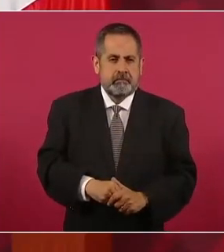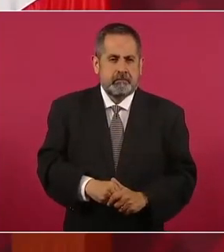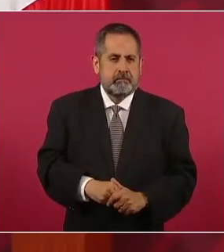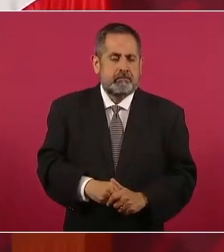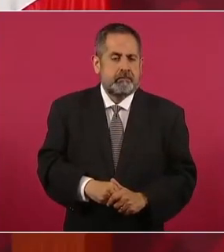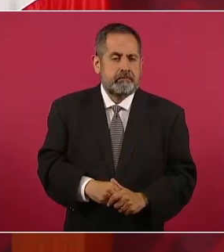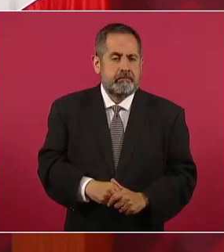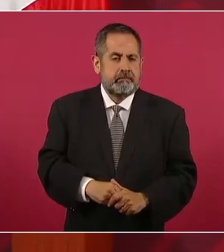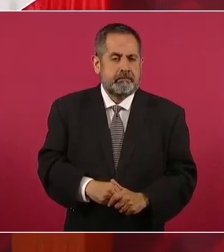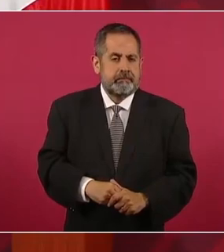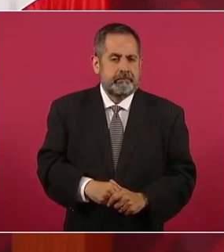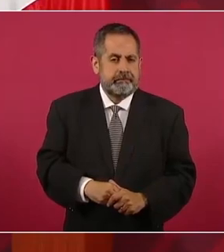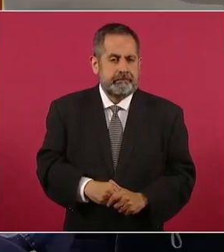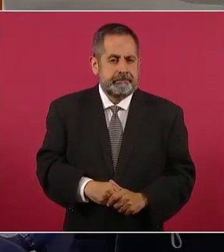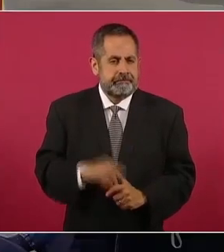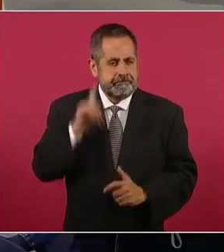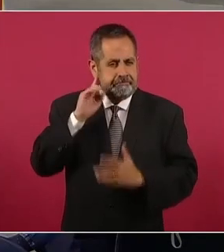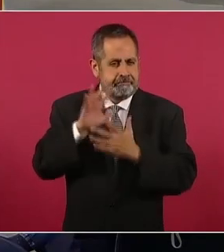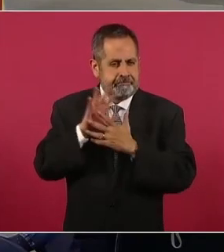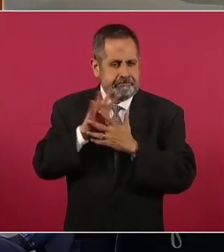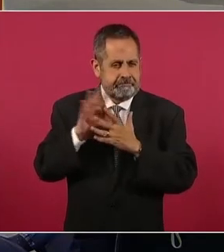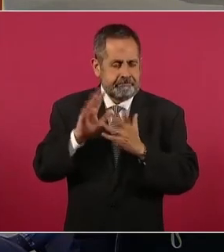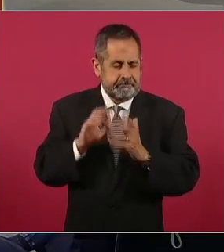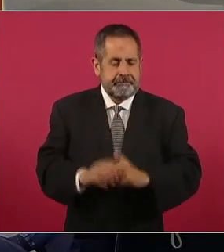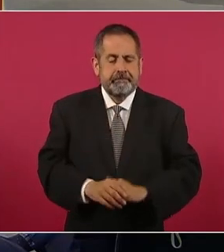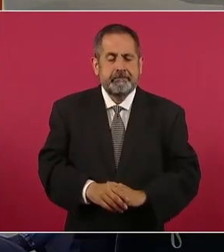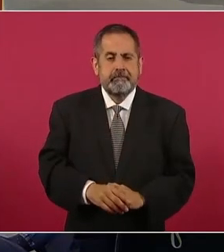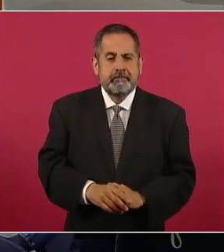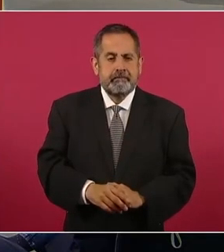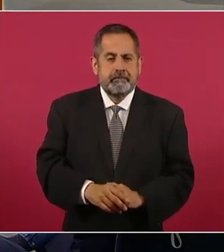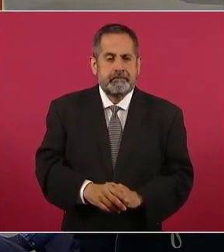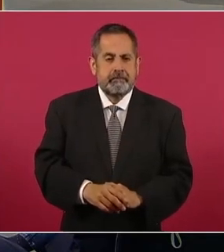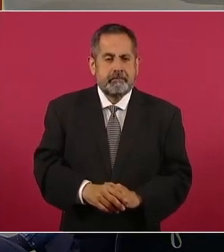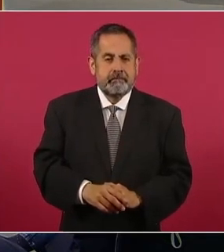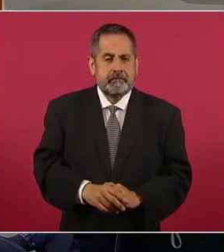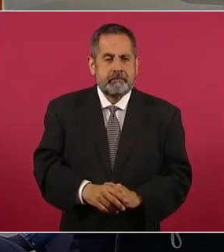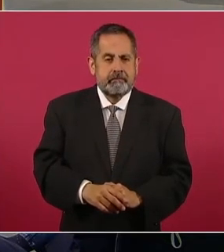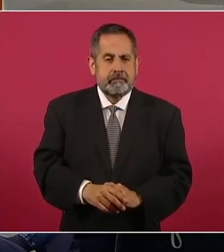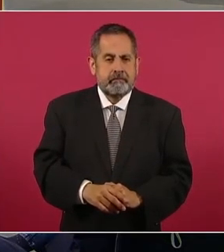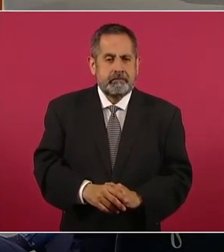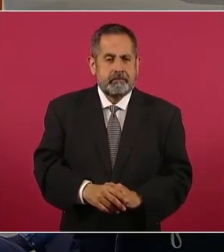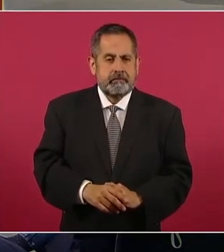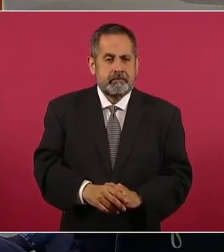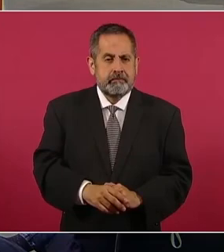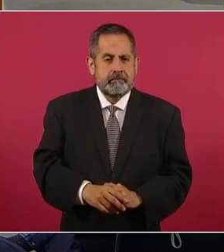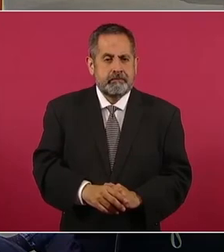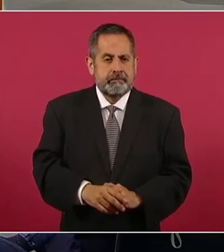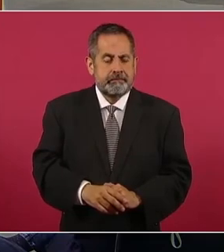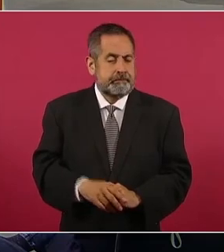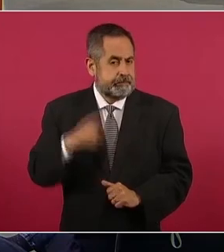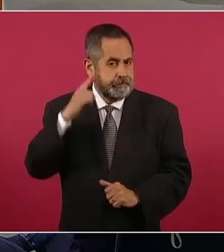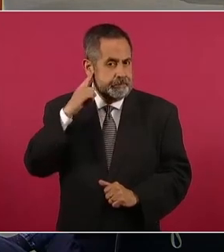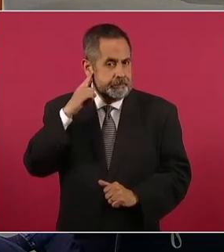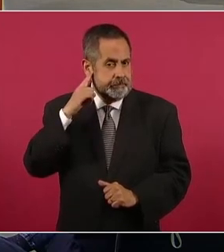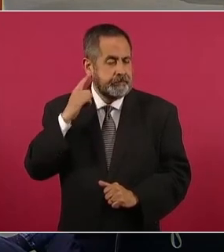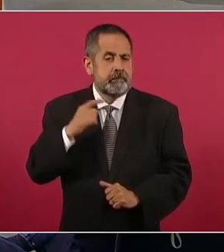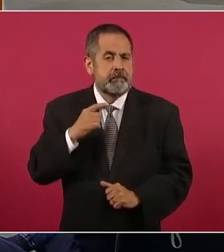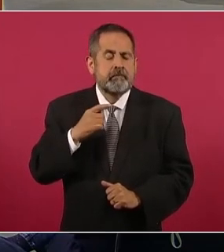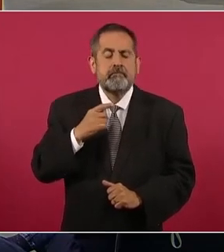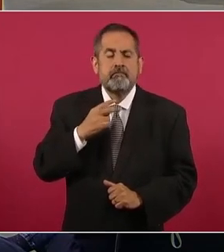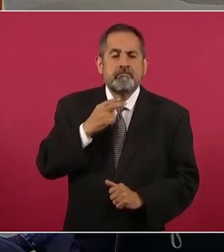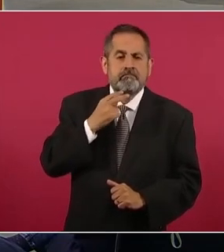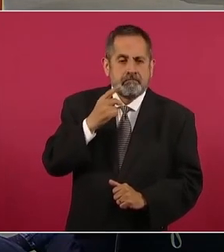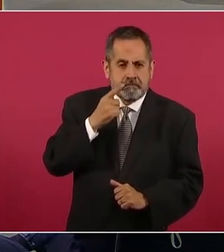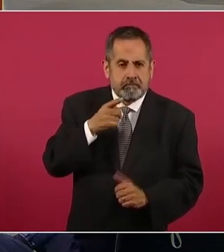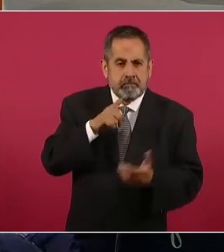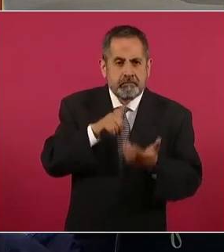de cómo es que está sucediendo esto. Pues lo que sabemos es que también la